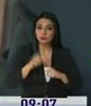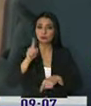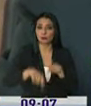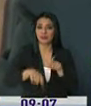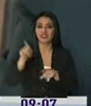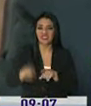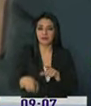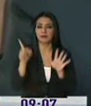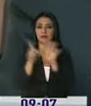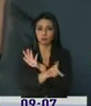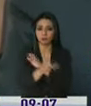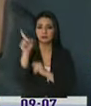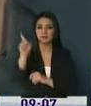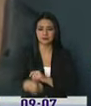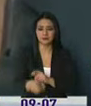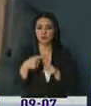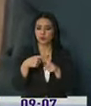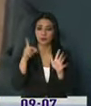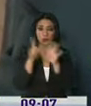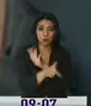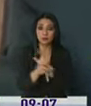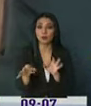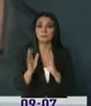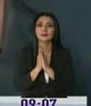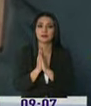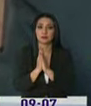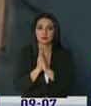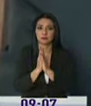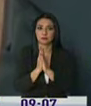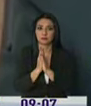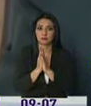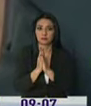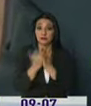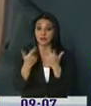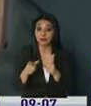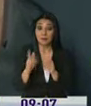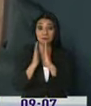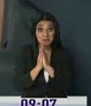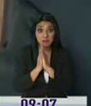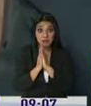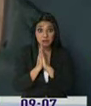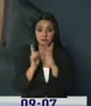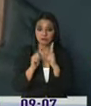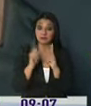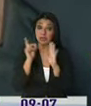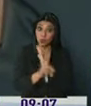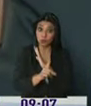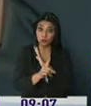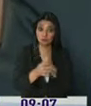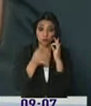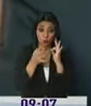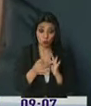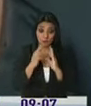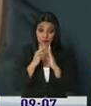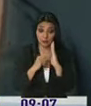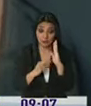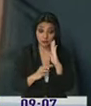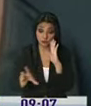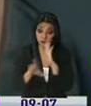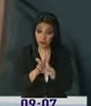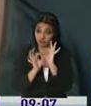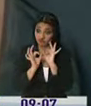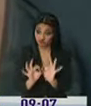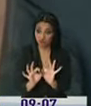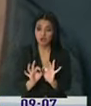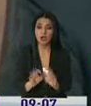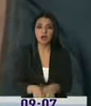que haber una denuncia de por medio o una petición de por medio. Una vez que esta petición cumple los requisitos de ley,